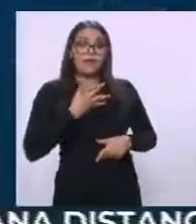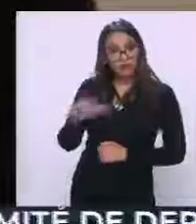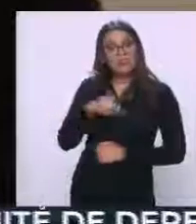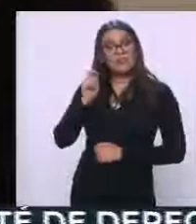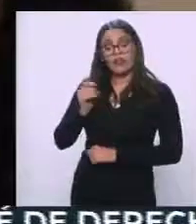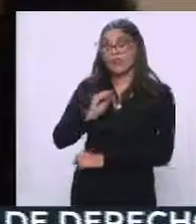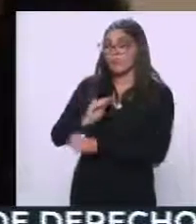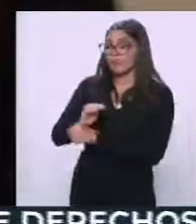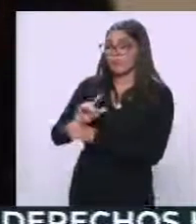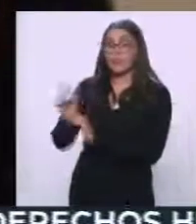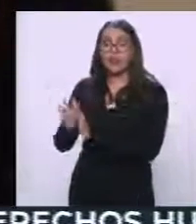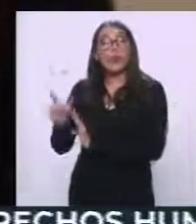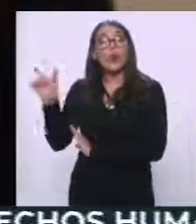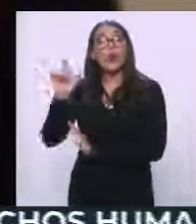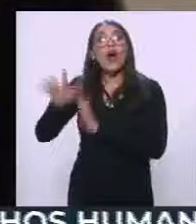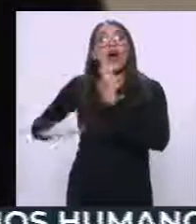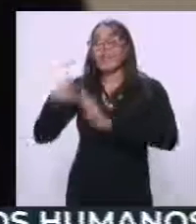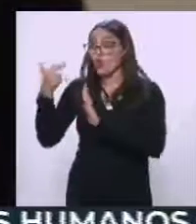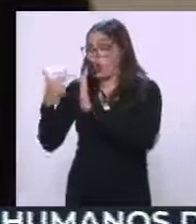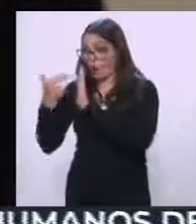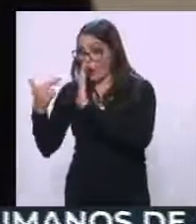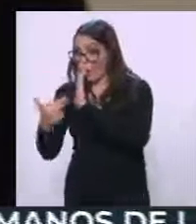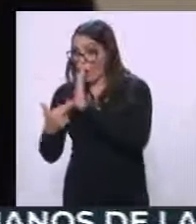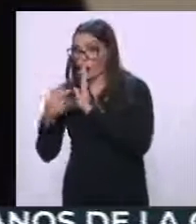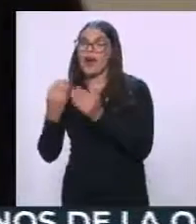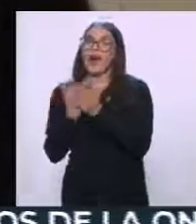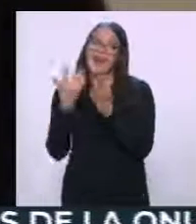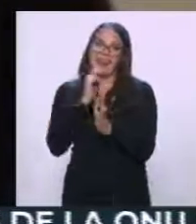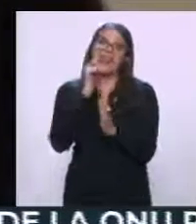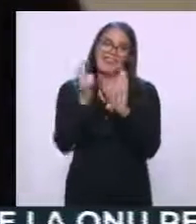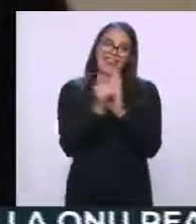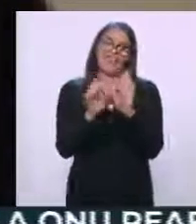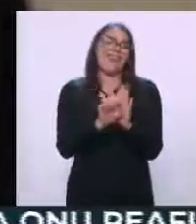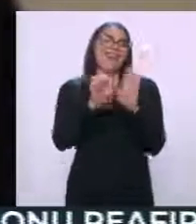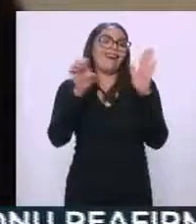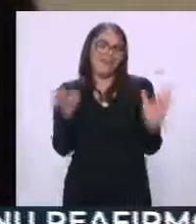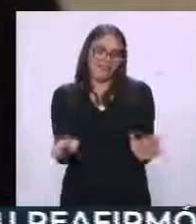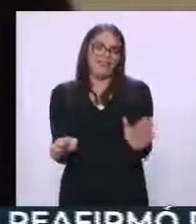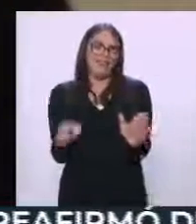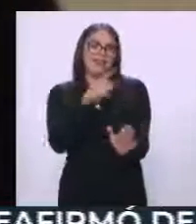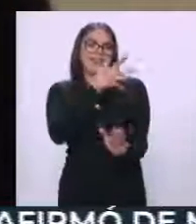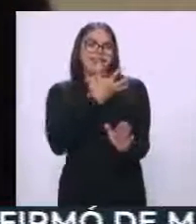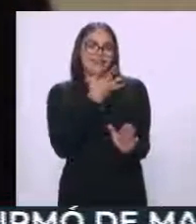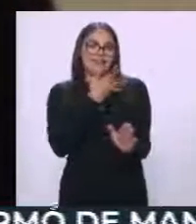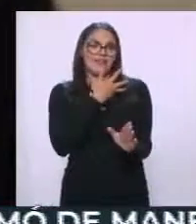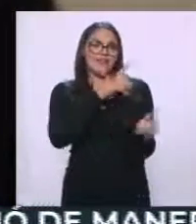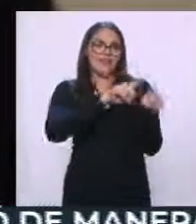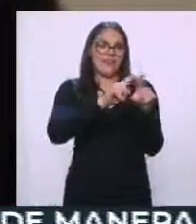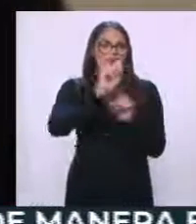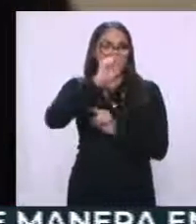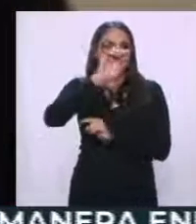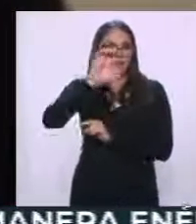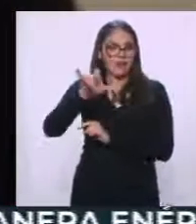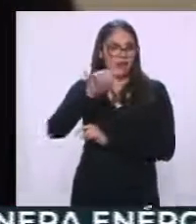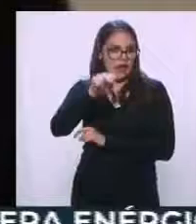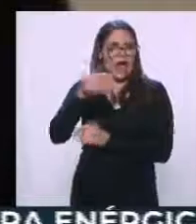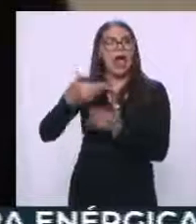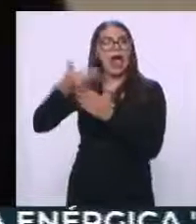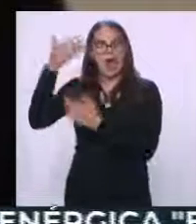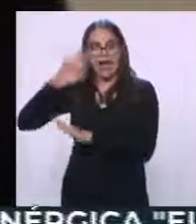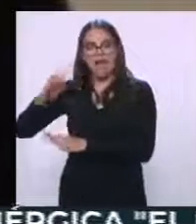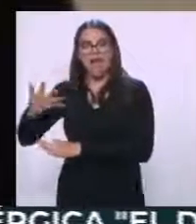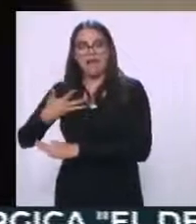legislativa deriva cuando de una norma o de una reforma, en este caso puede ser, por ejemplo, ya lo ha hecho la Corte en otras ocasiones, hay una